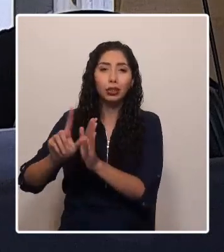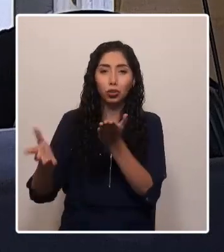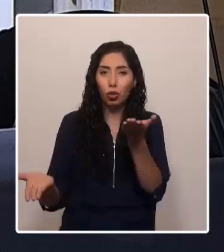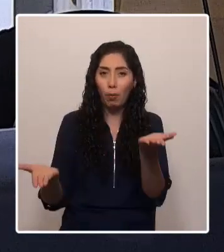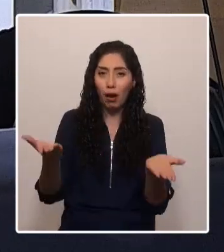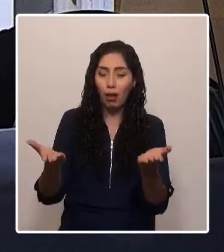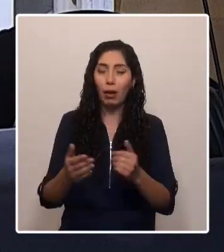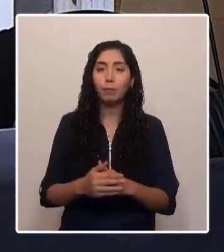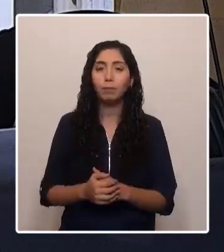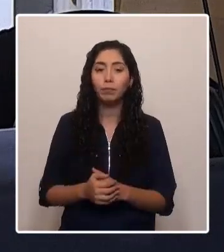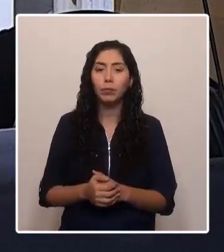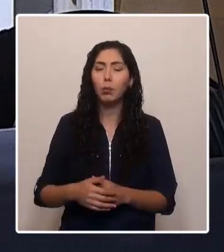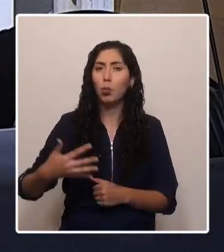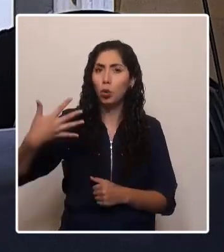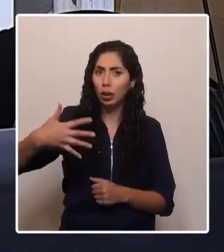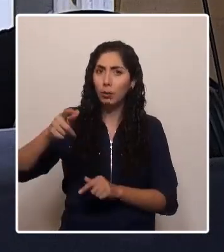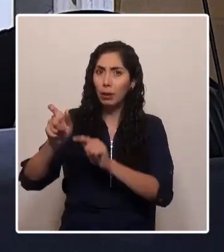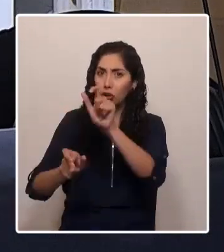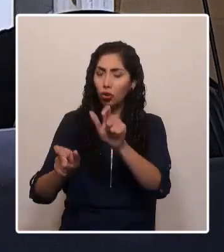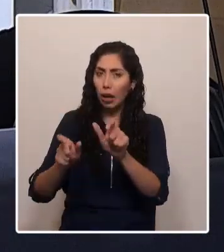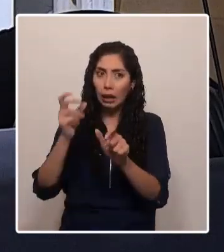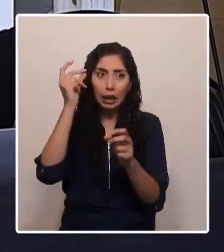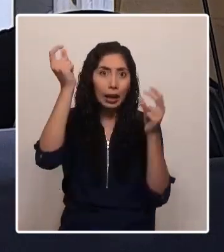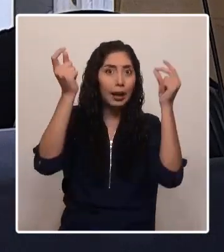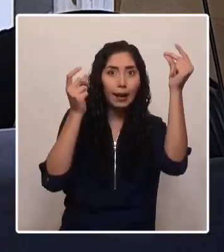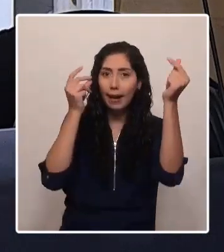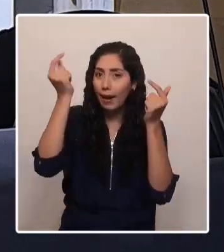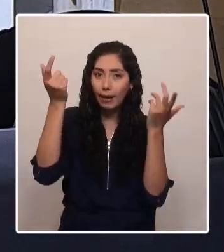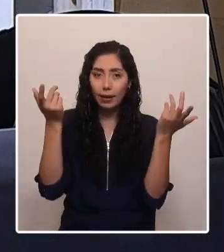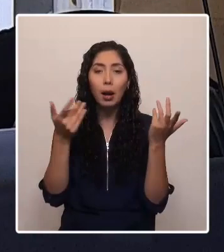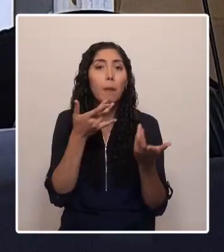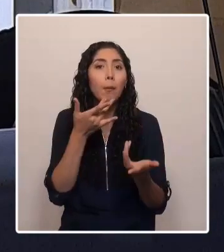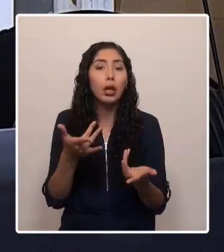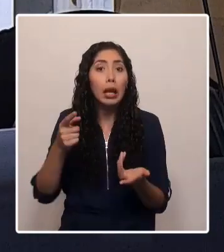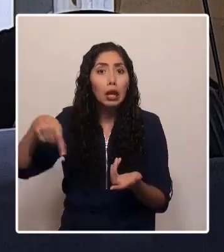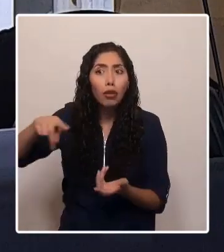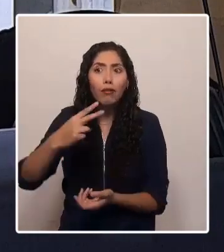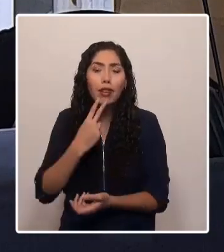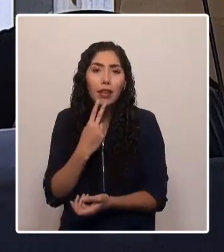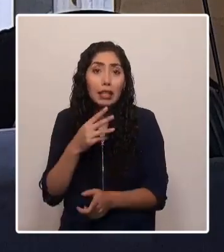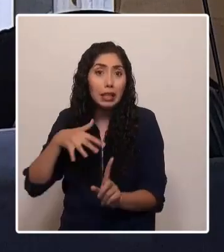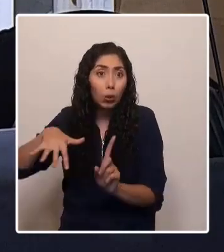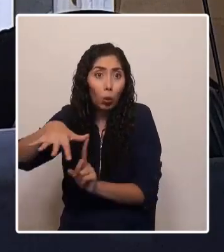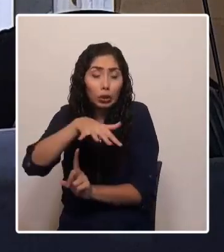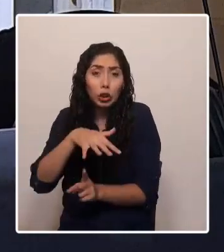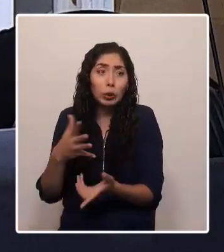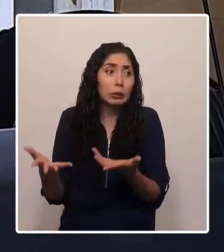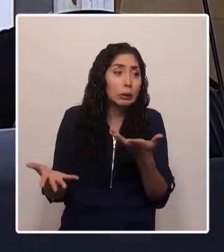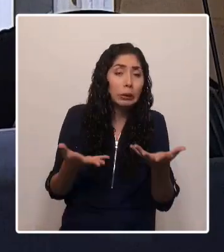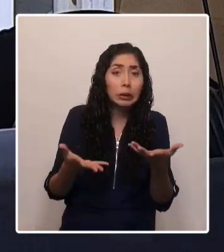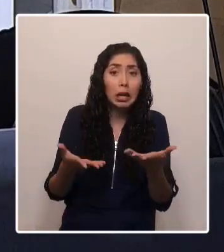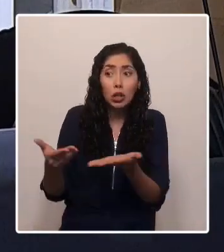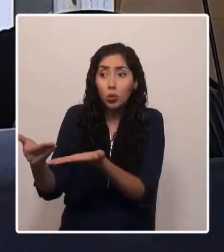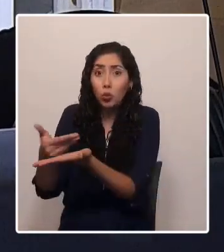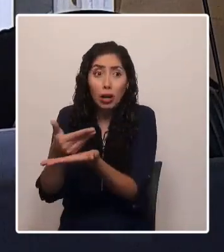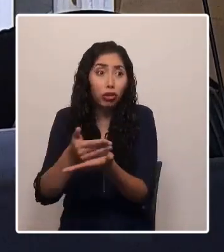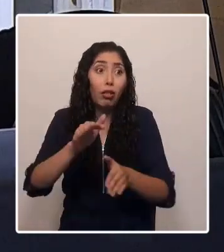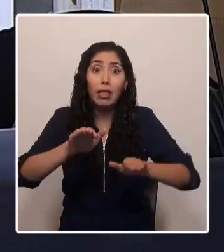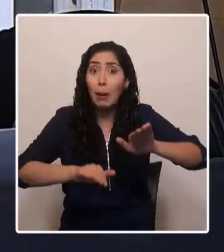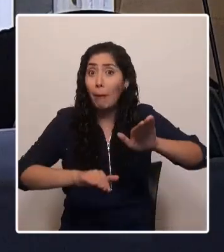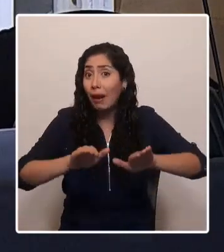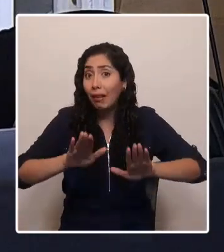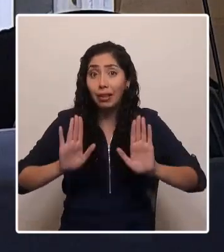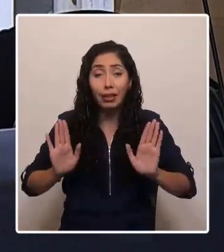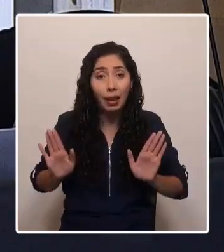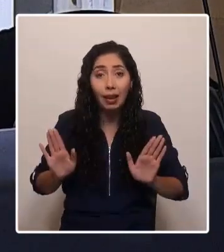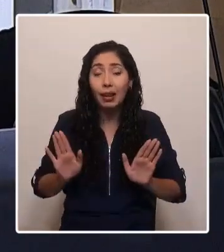para quienes son creadores, ya que por lo general viven en una situación incierta, donde sus ingresos dependen de lo que obtengan precisamente